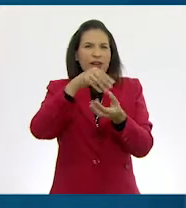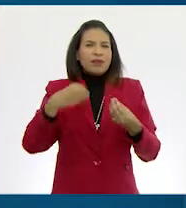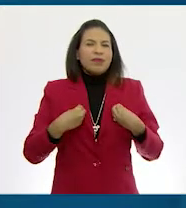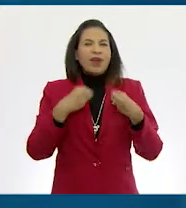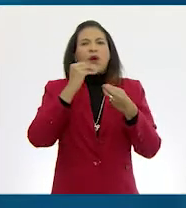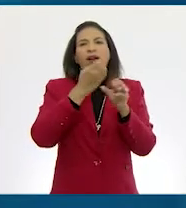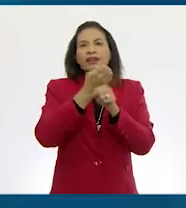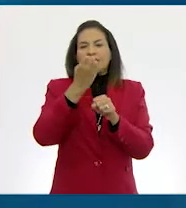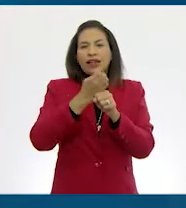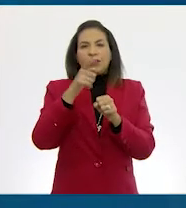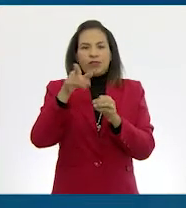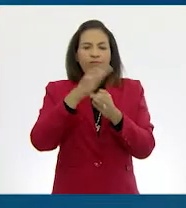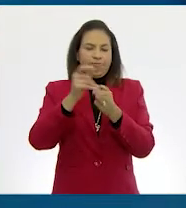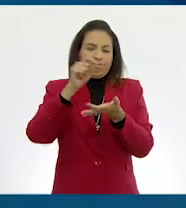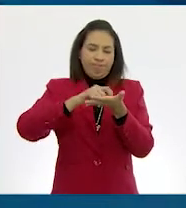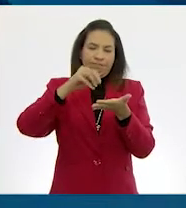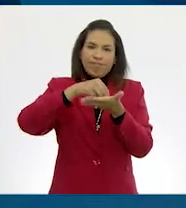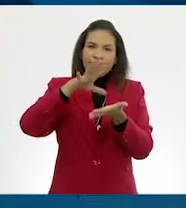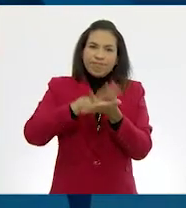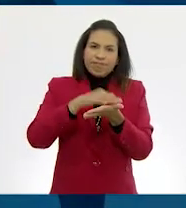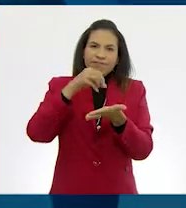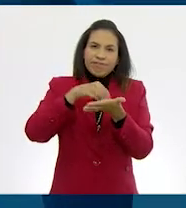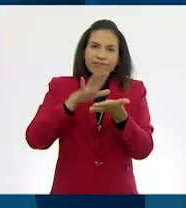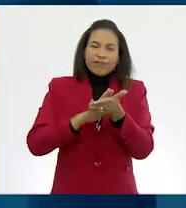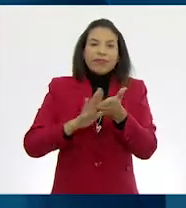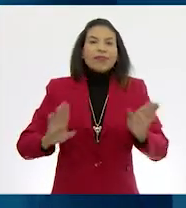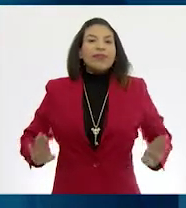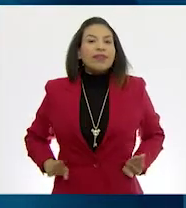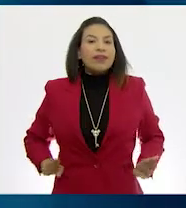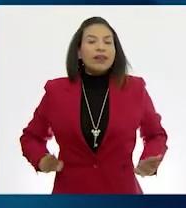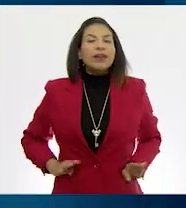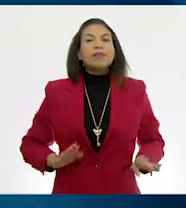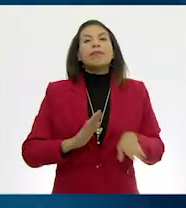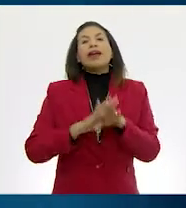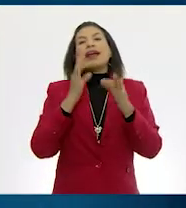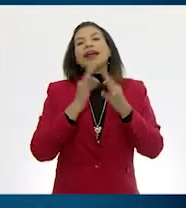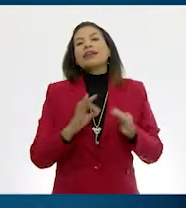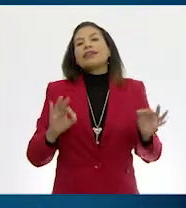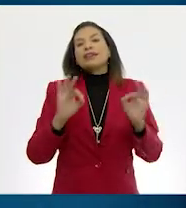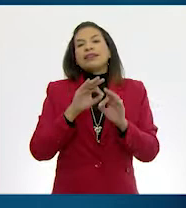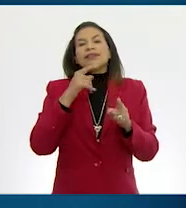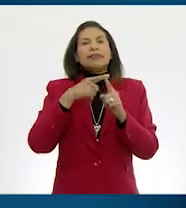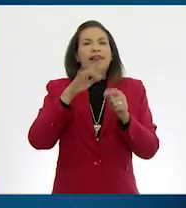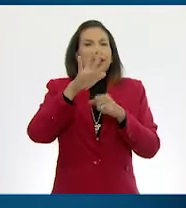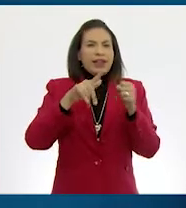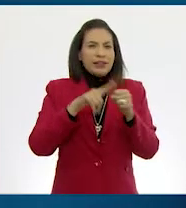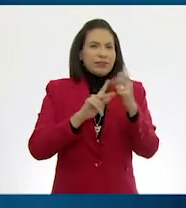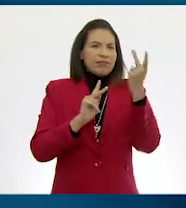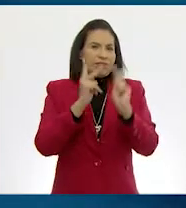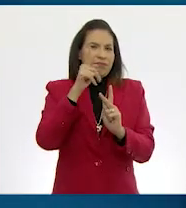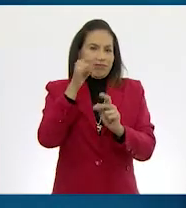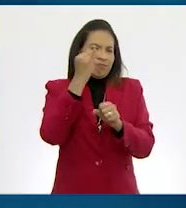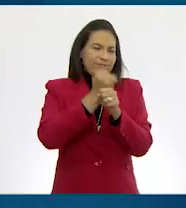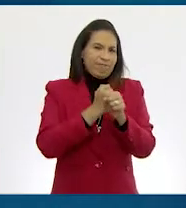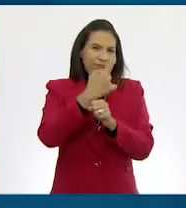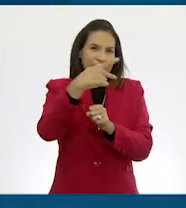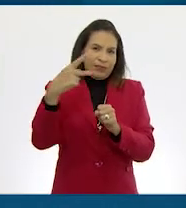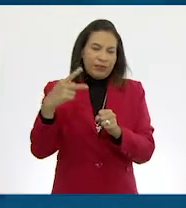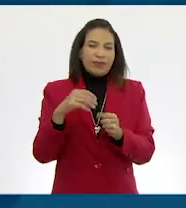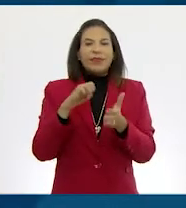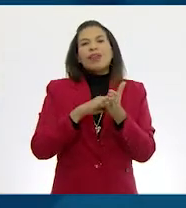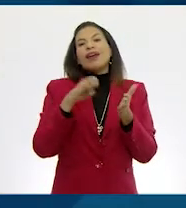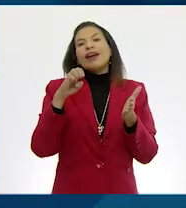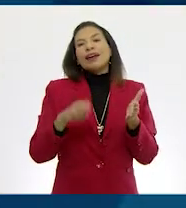diario de campo registren las características más importantes de la especie endémica que hayan investigado por